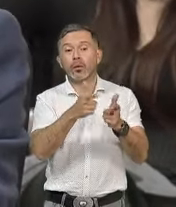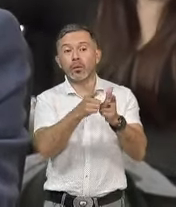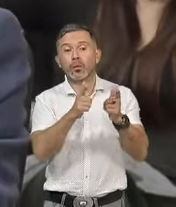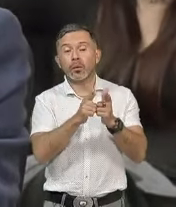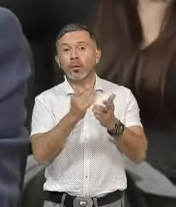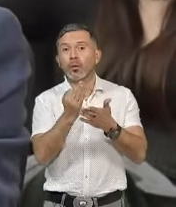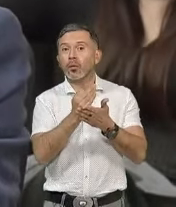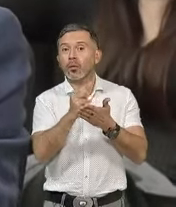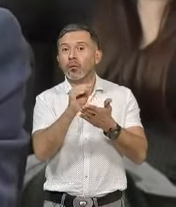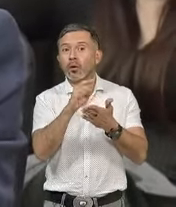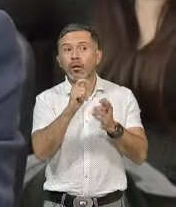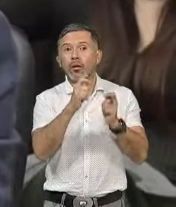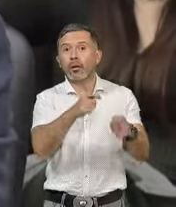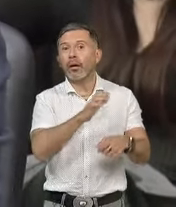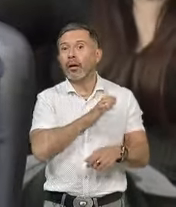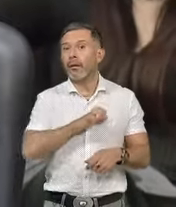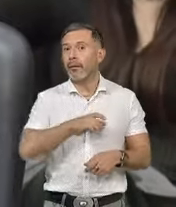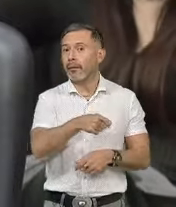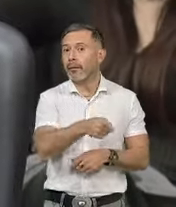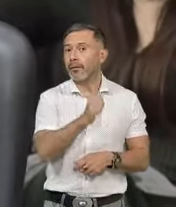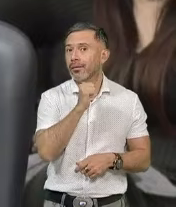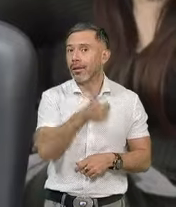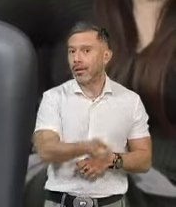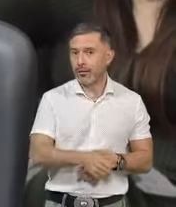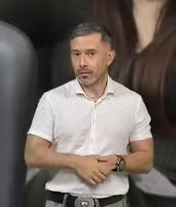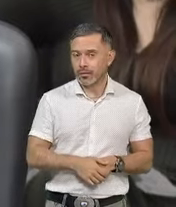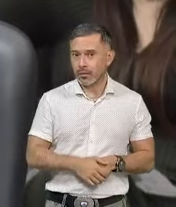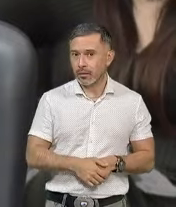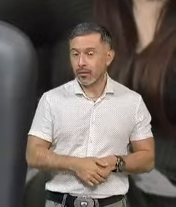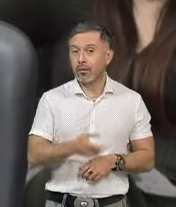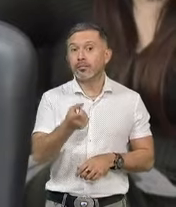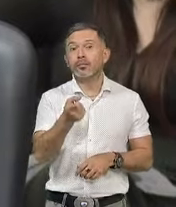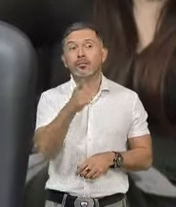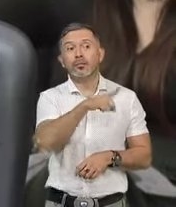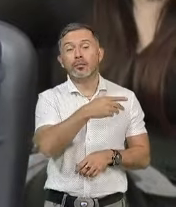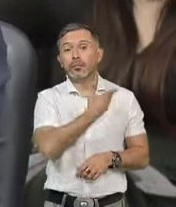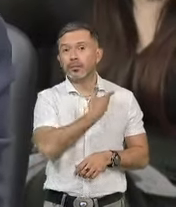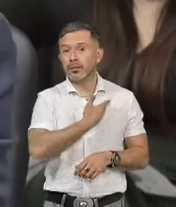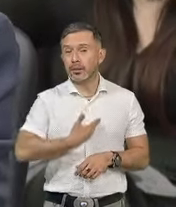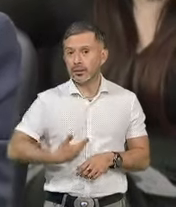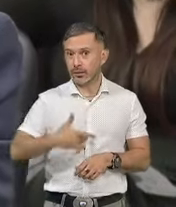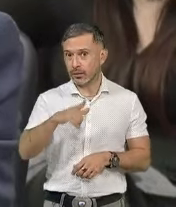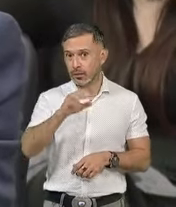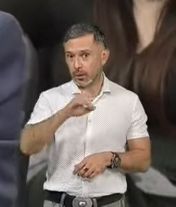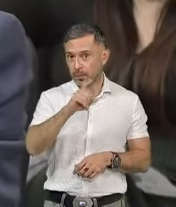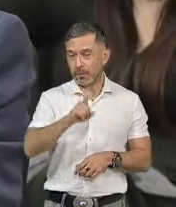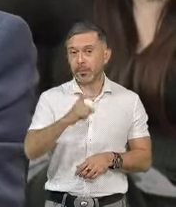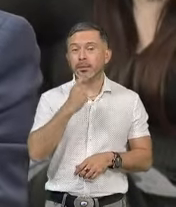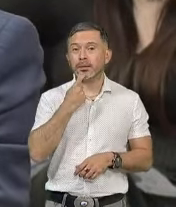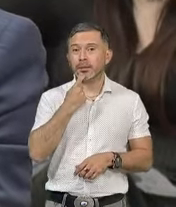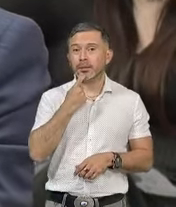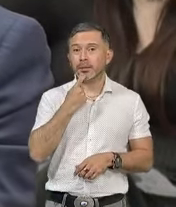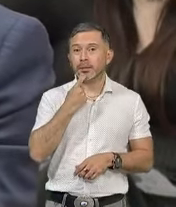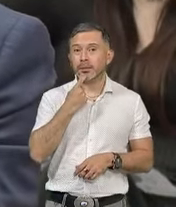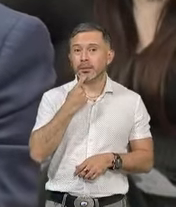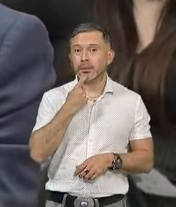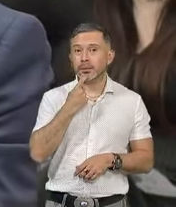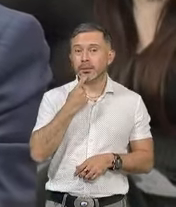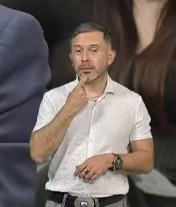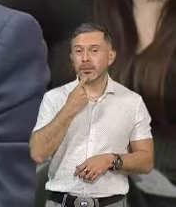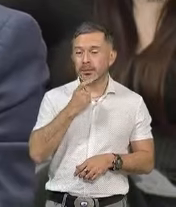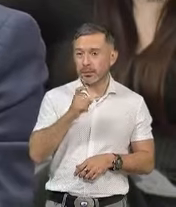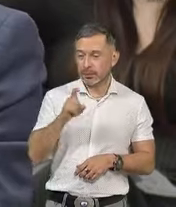morena y el presidente López Obrador lo recoge lo